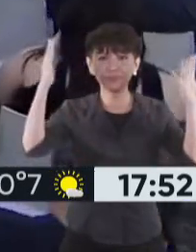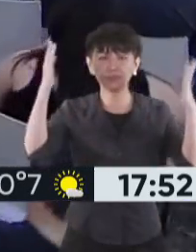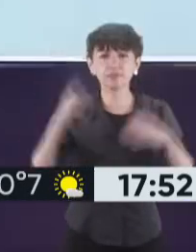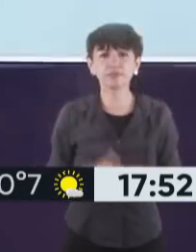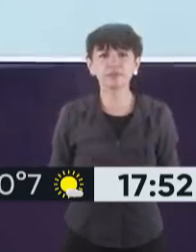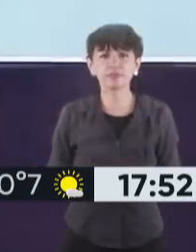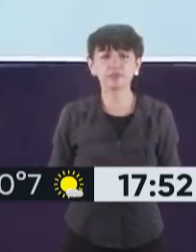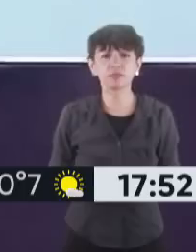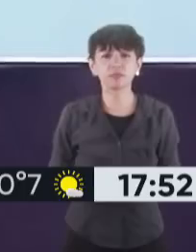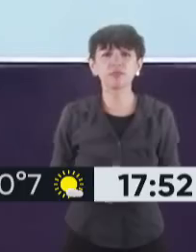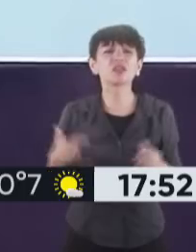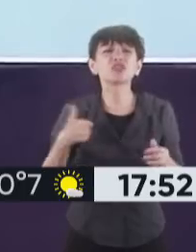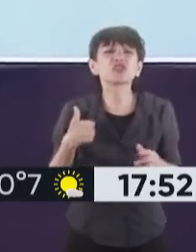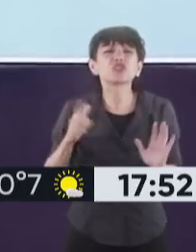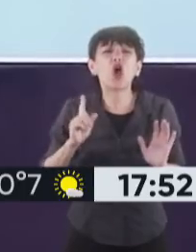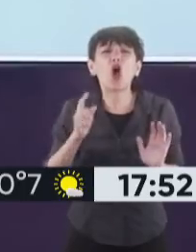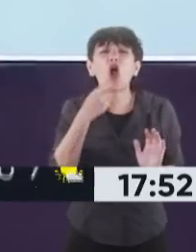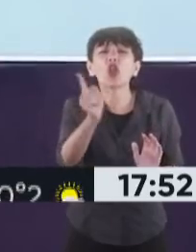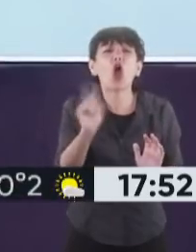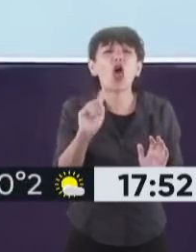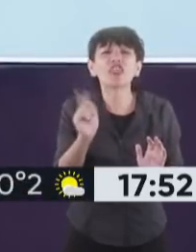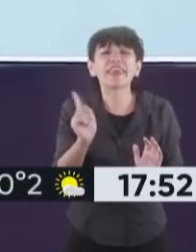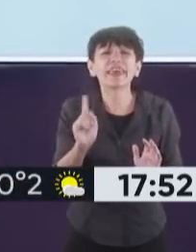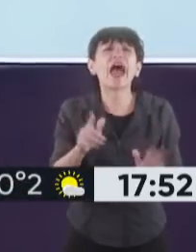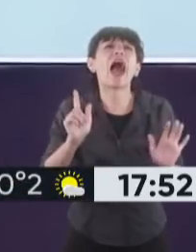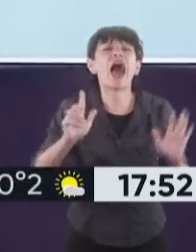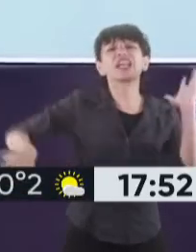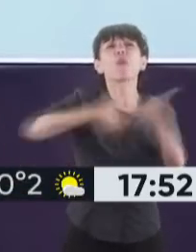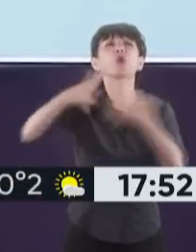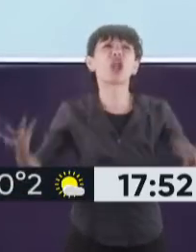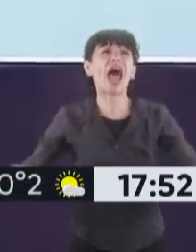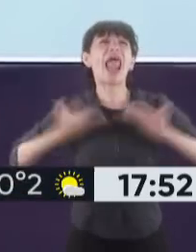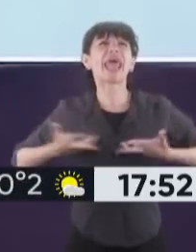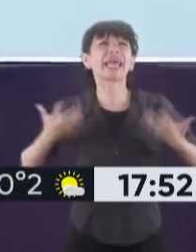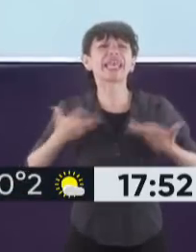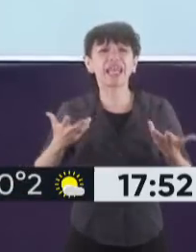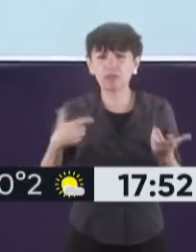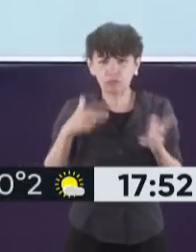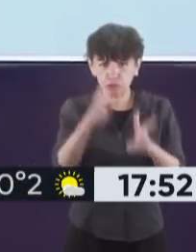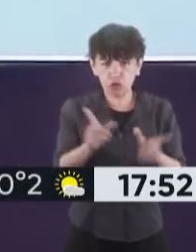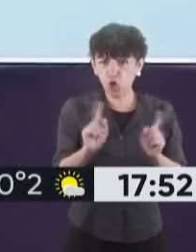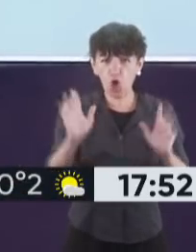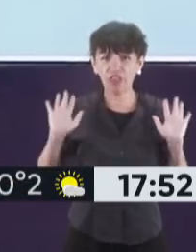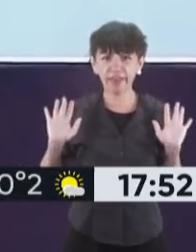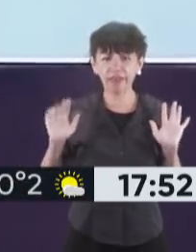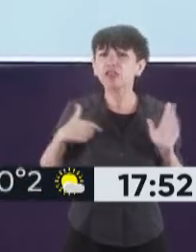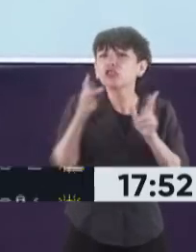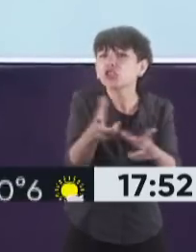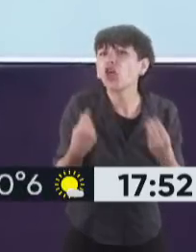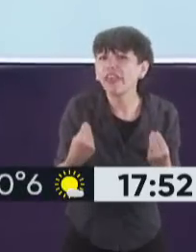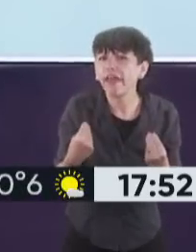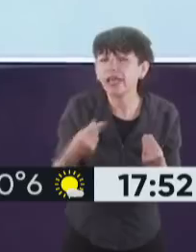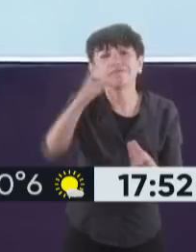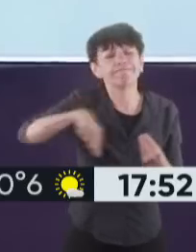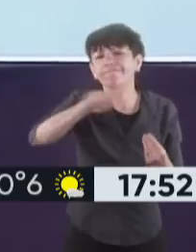Yo no les prometí una revolución de la alegría. Desde el primer día les dije que necesitaba que me ayuden. Y cuando vino la